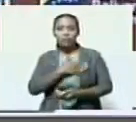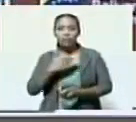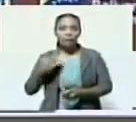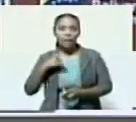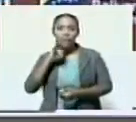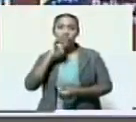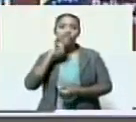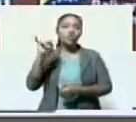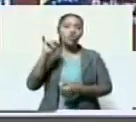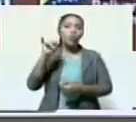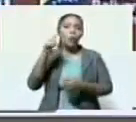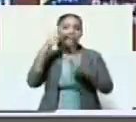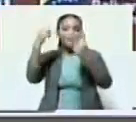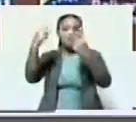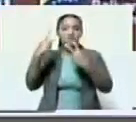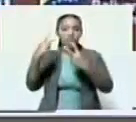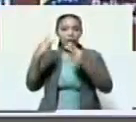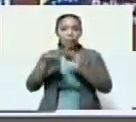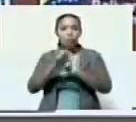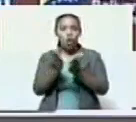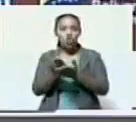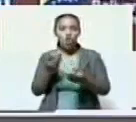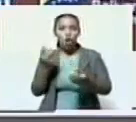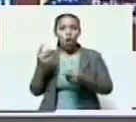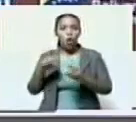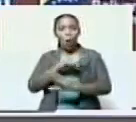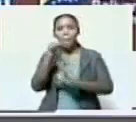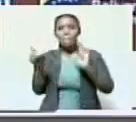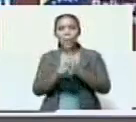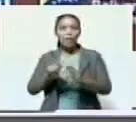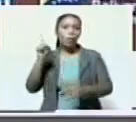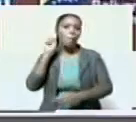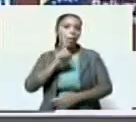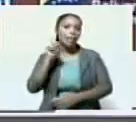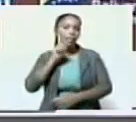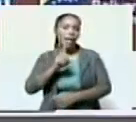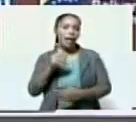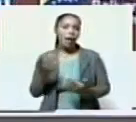y hacerle ver al mundo que es absolutamente una mentira?